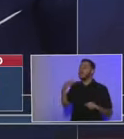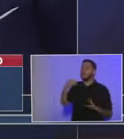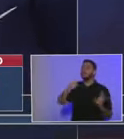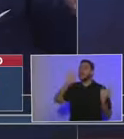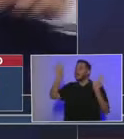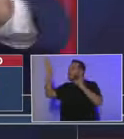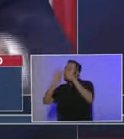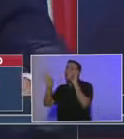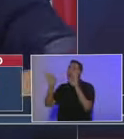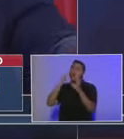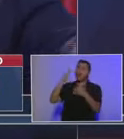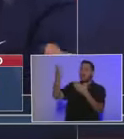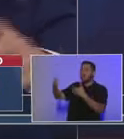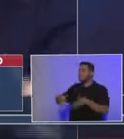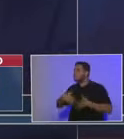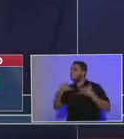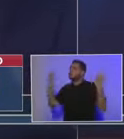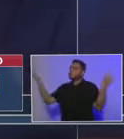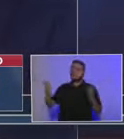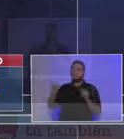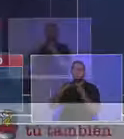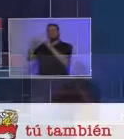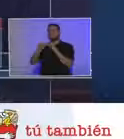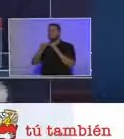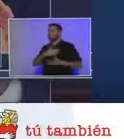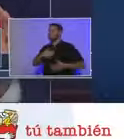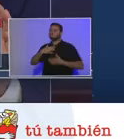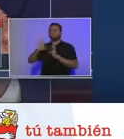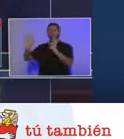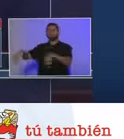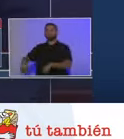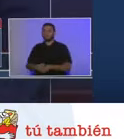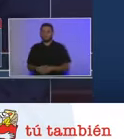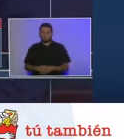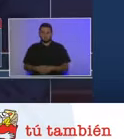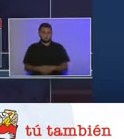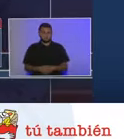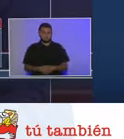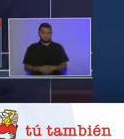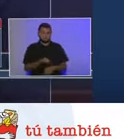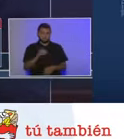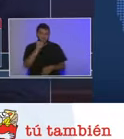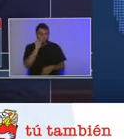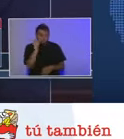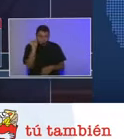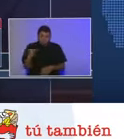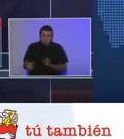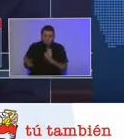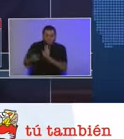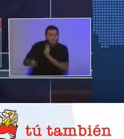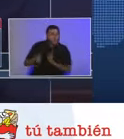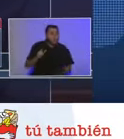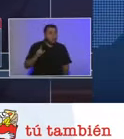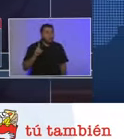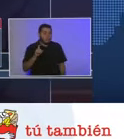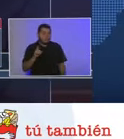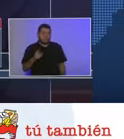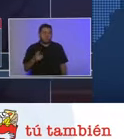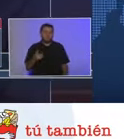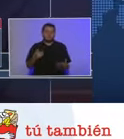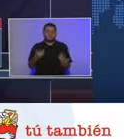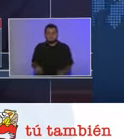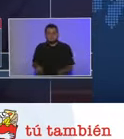¿Todo bien? ¿Quién para adelante? Eso no podría incurrir en algún delito, hacer eso. Bueno, allí. Pues sería cuestión